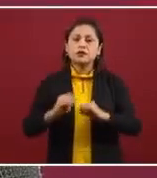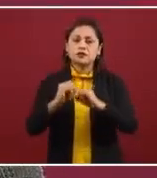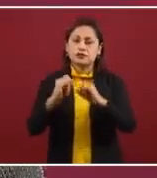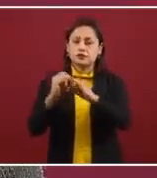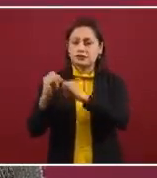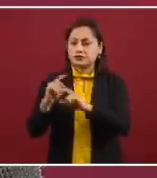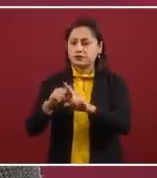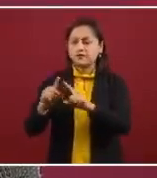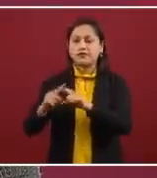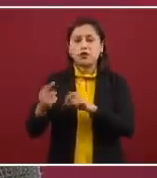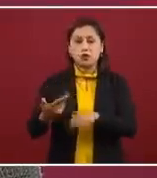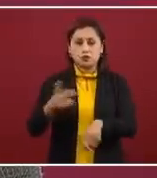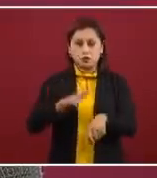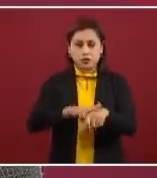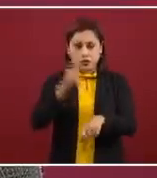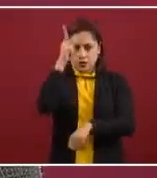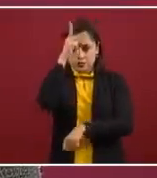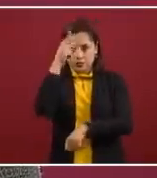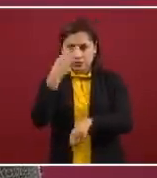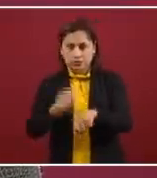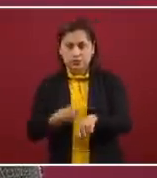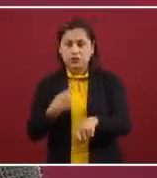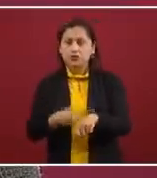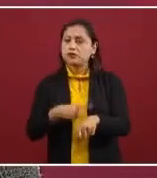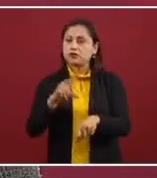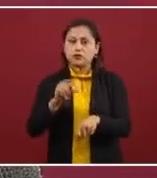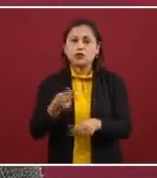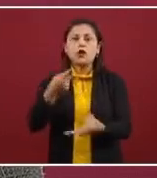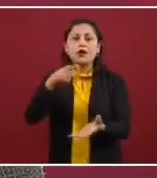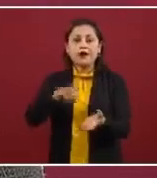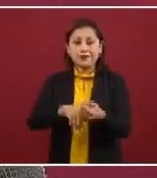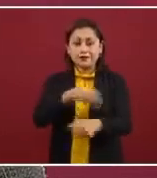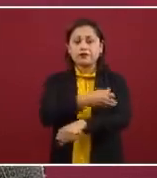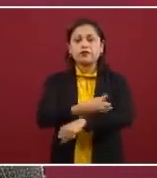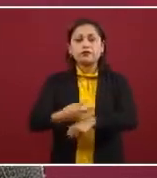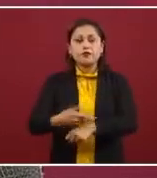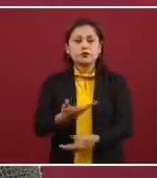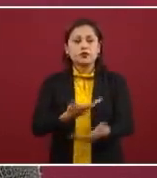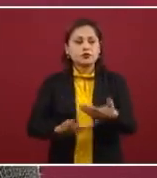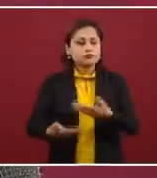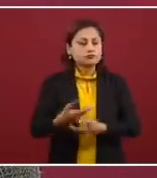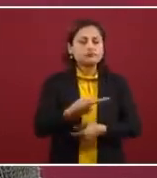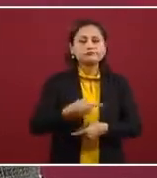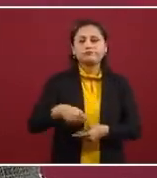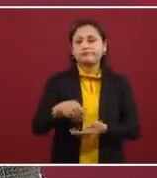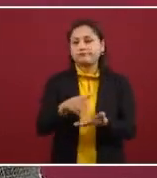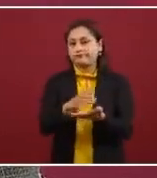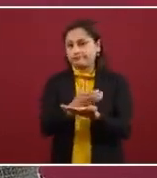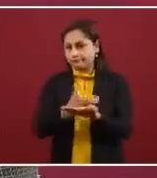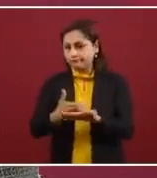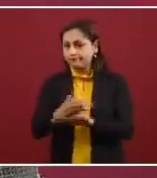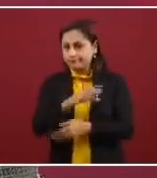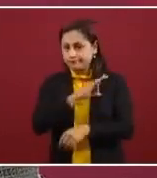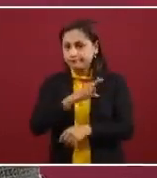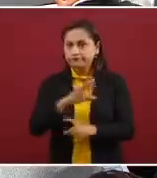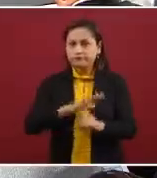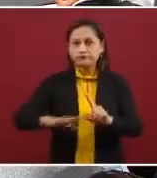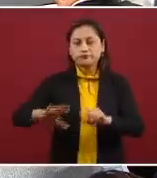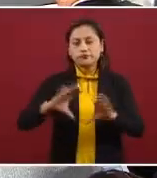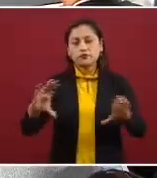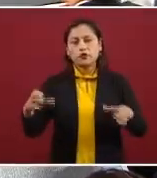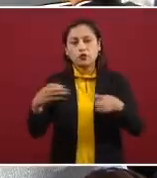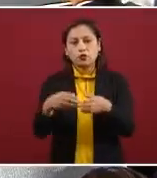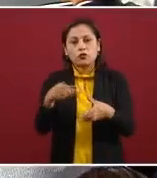sino van a originarse en la familia, en la comunidad, a través de un muy